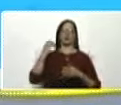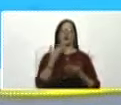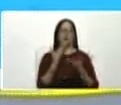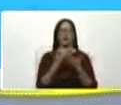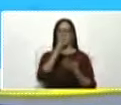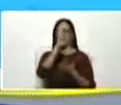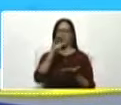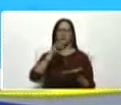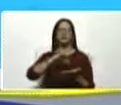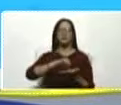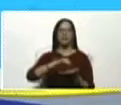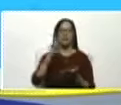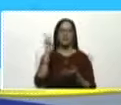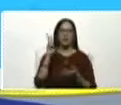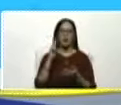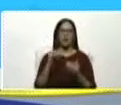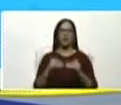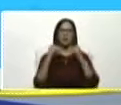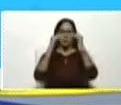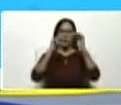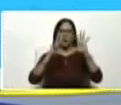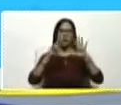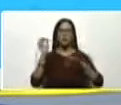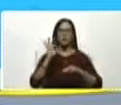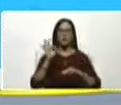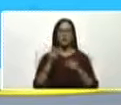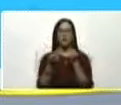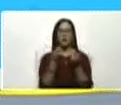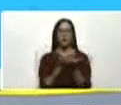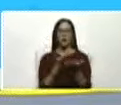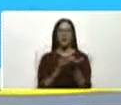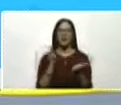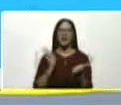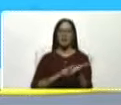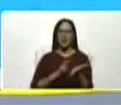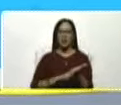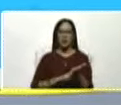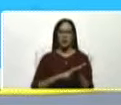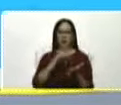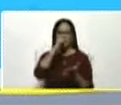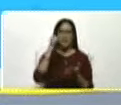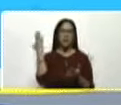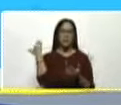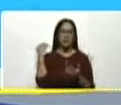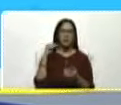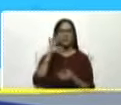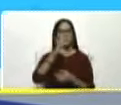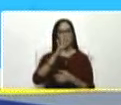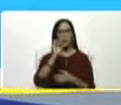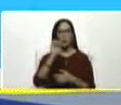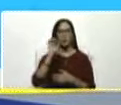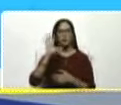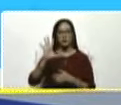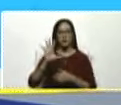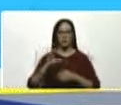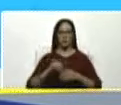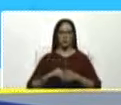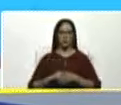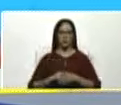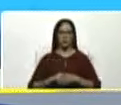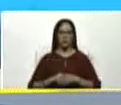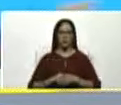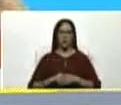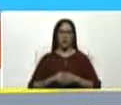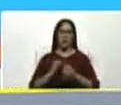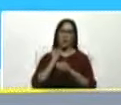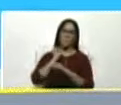supera el 8% de la economía real. El año pasado fue 5.5. La